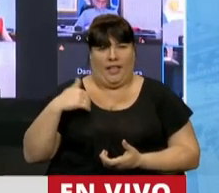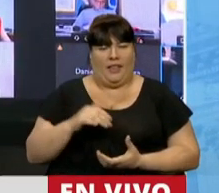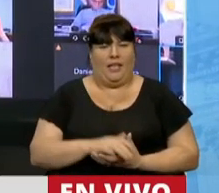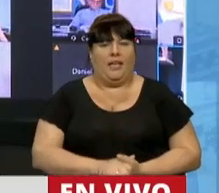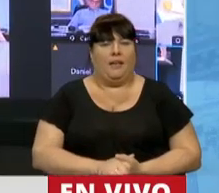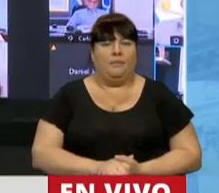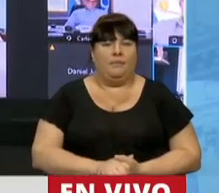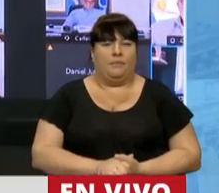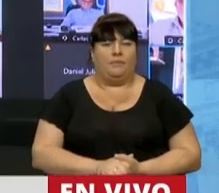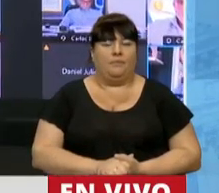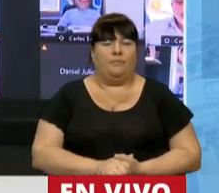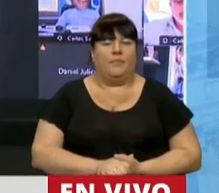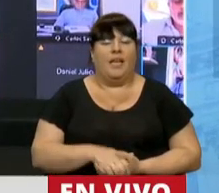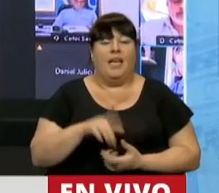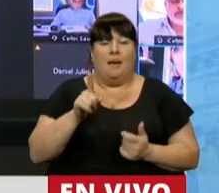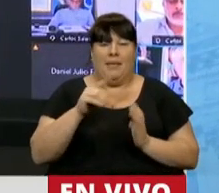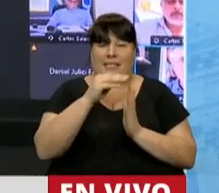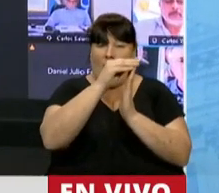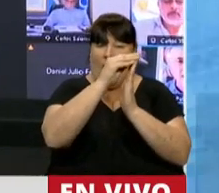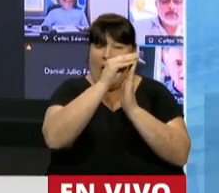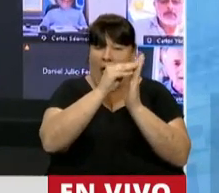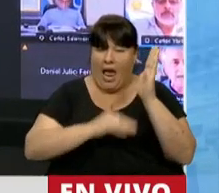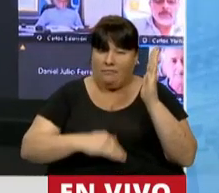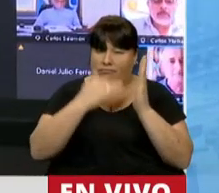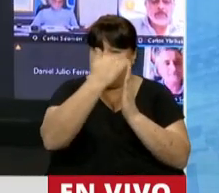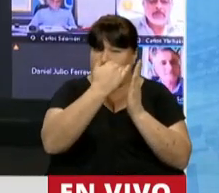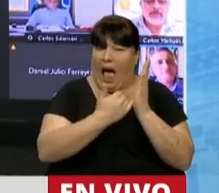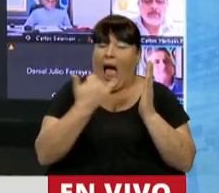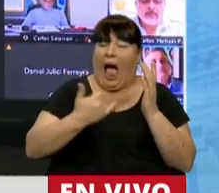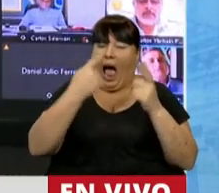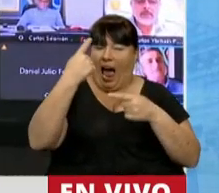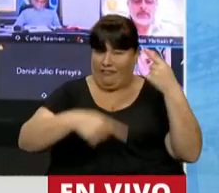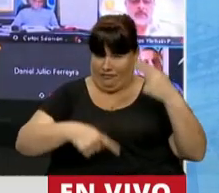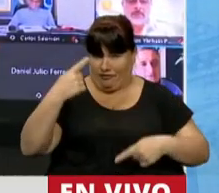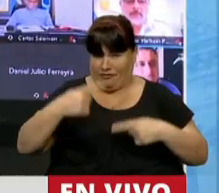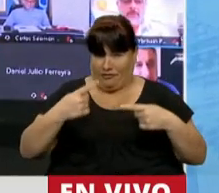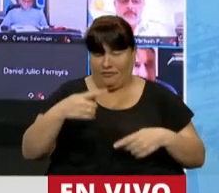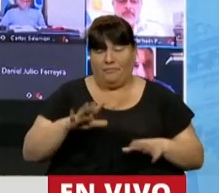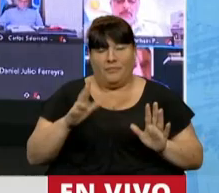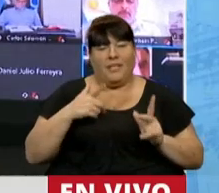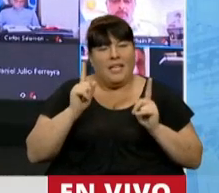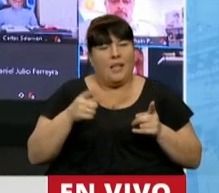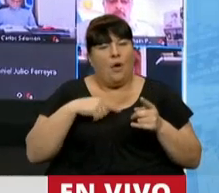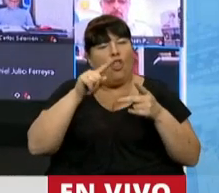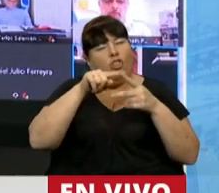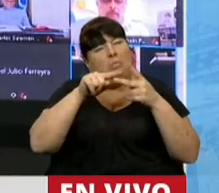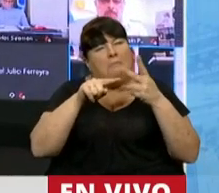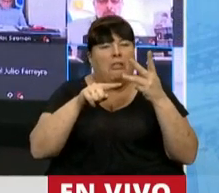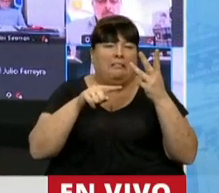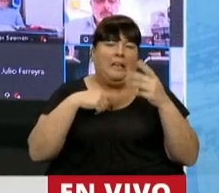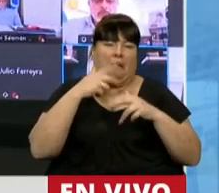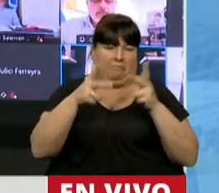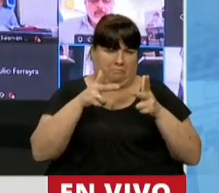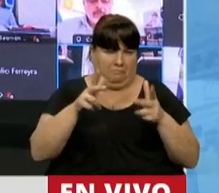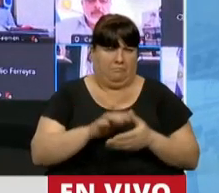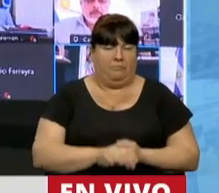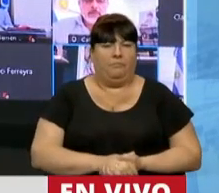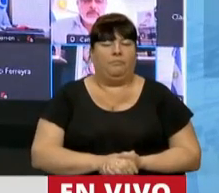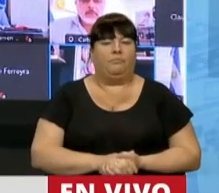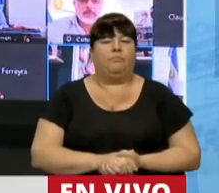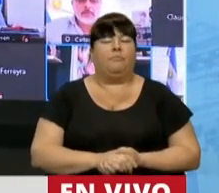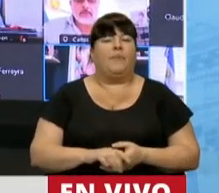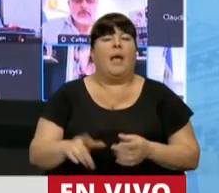peor es que en su gran mayoría afectan negativamente la vida cotidiana de millones de argentinos